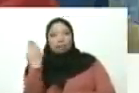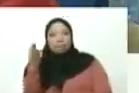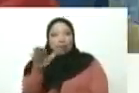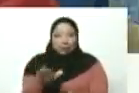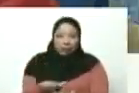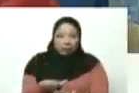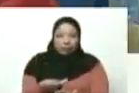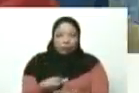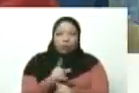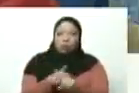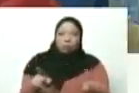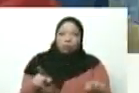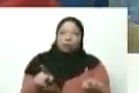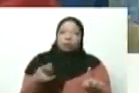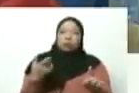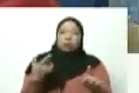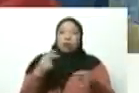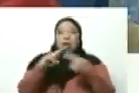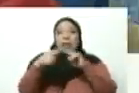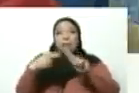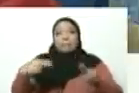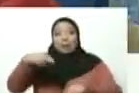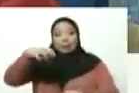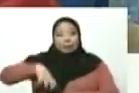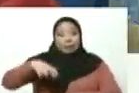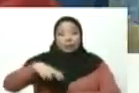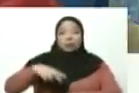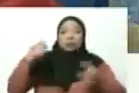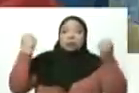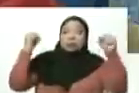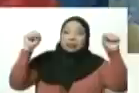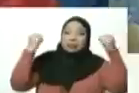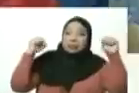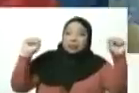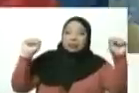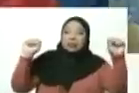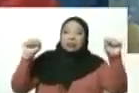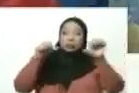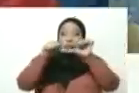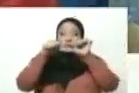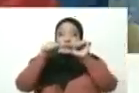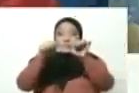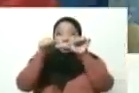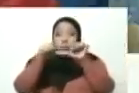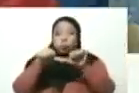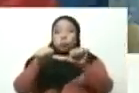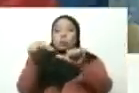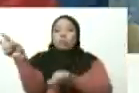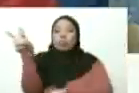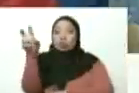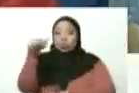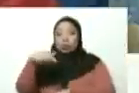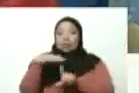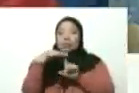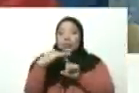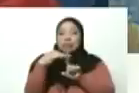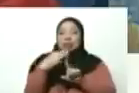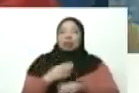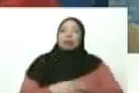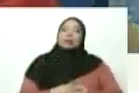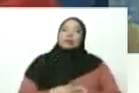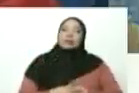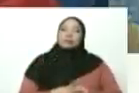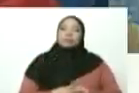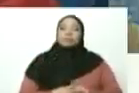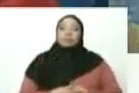la paz republicana es una práctica fue una práctica constante de ese sub gobierno